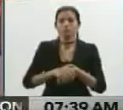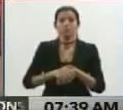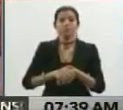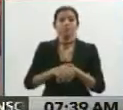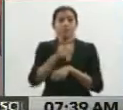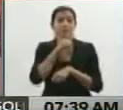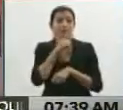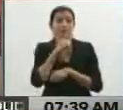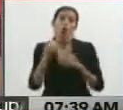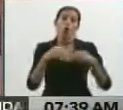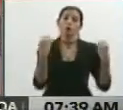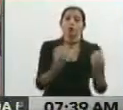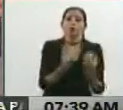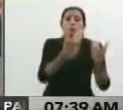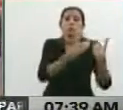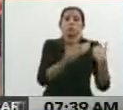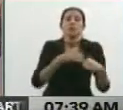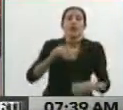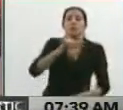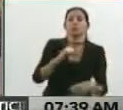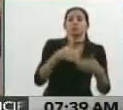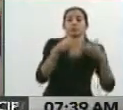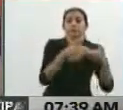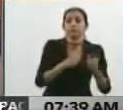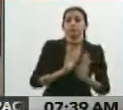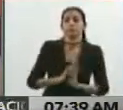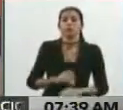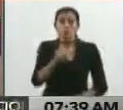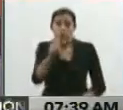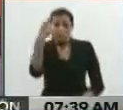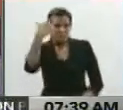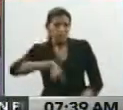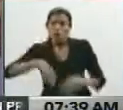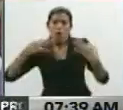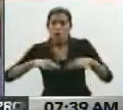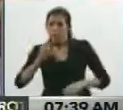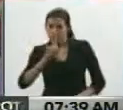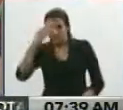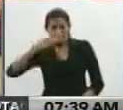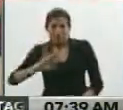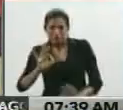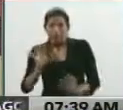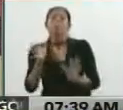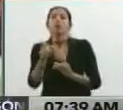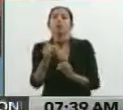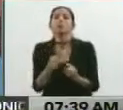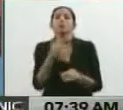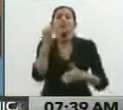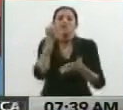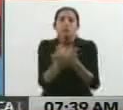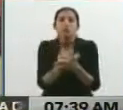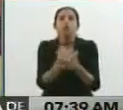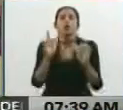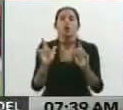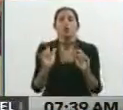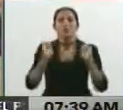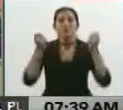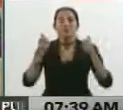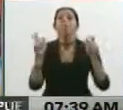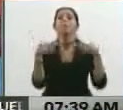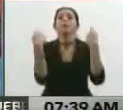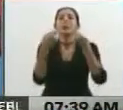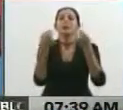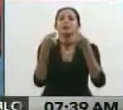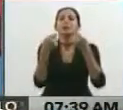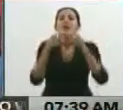venezolanas entonces si eres persona natural sensata y en estos 120 días vamos a abrir una campaña educativa es decir una